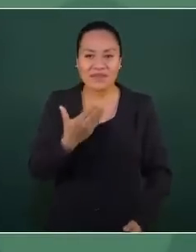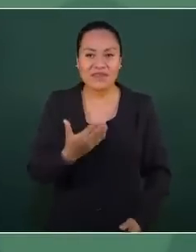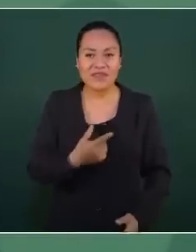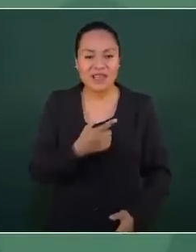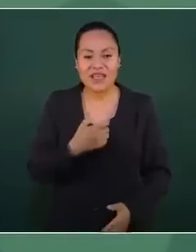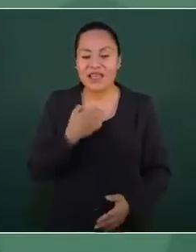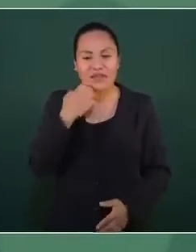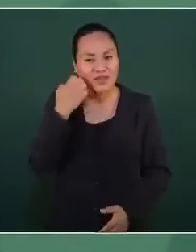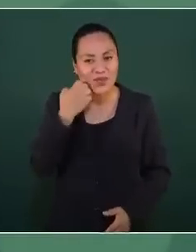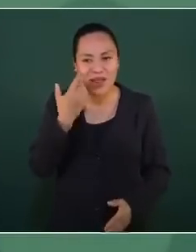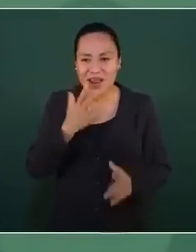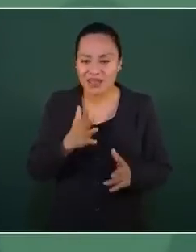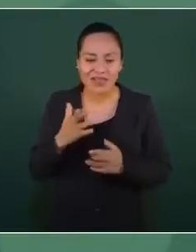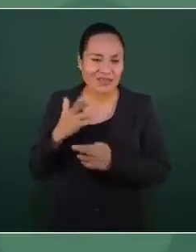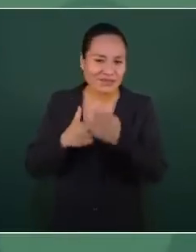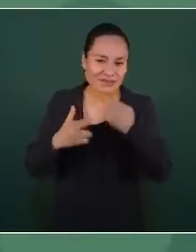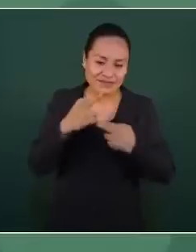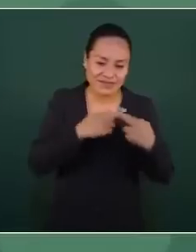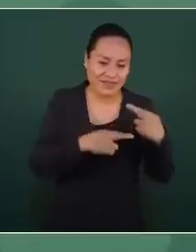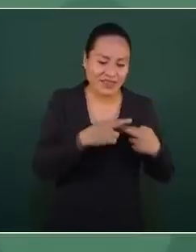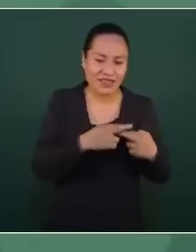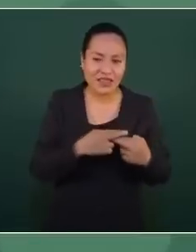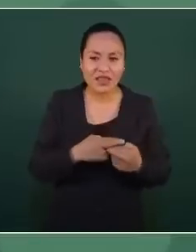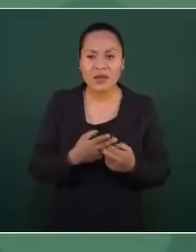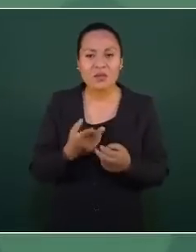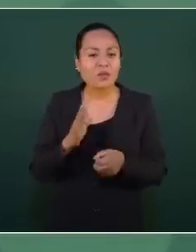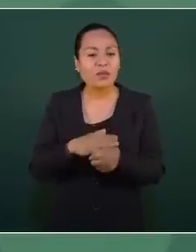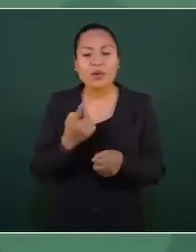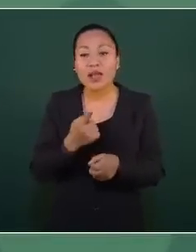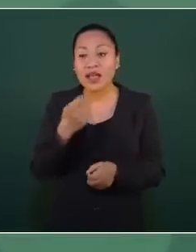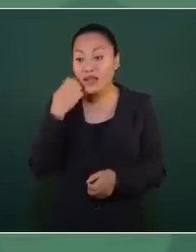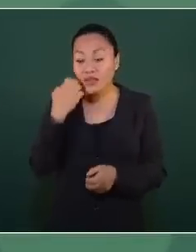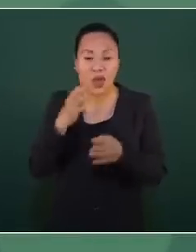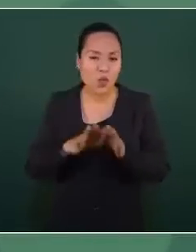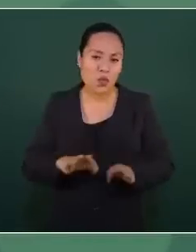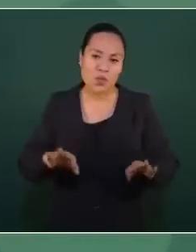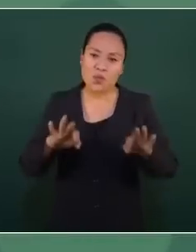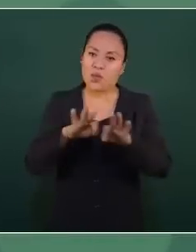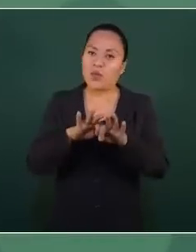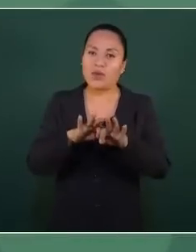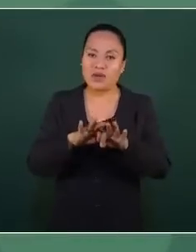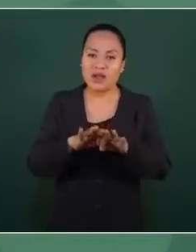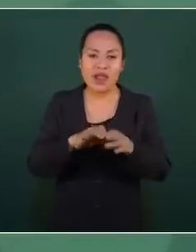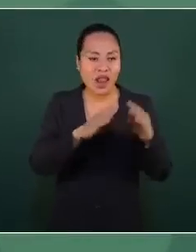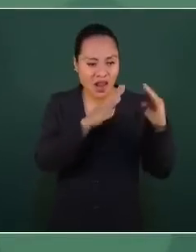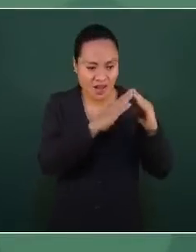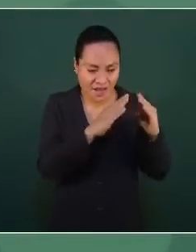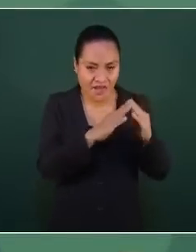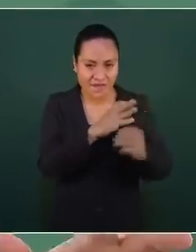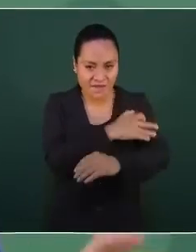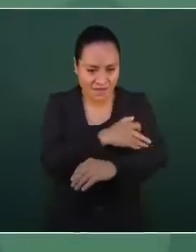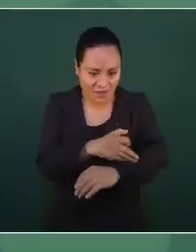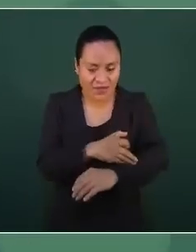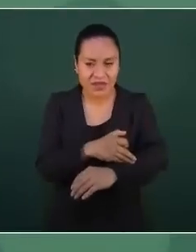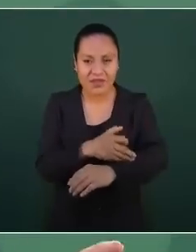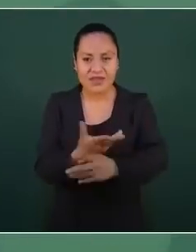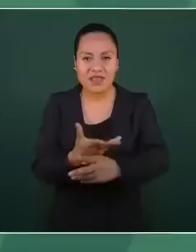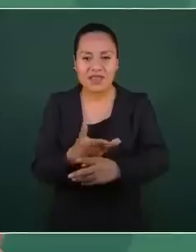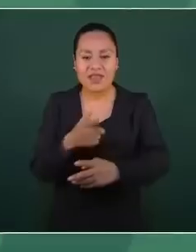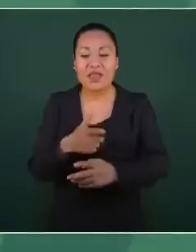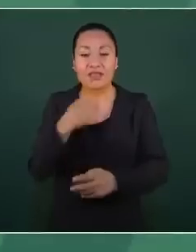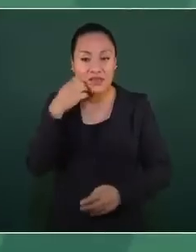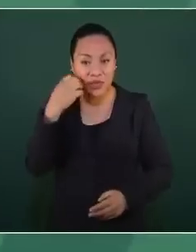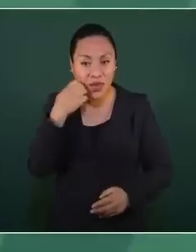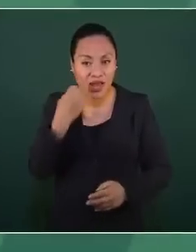no hay nada que sustituya a la escuela, o sea, es la familia, la casa, el hogar y la